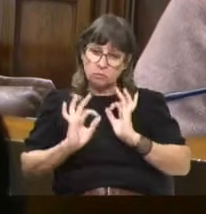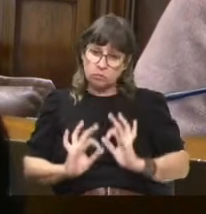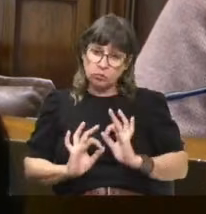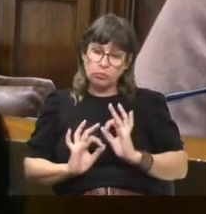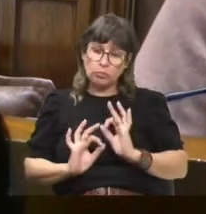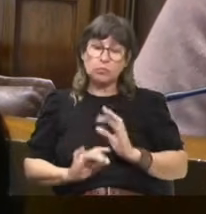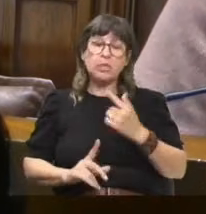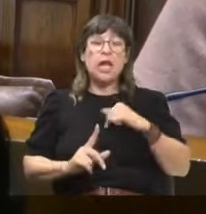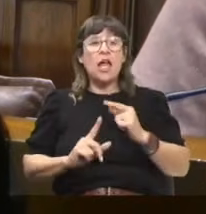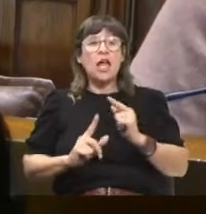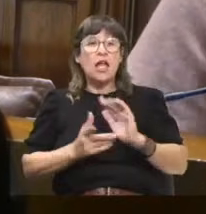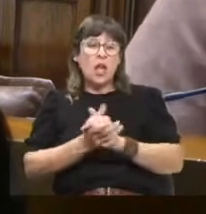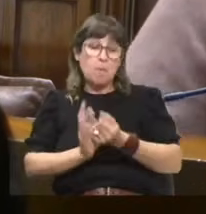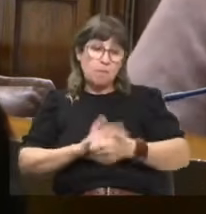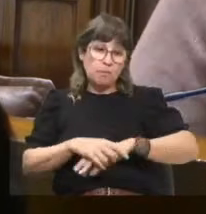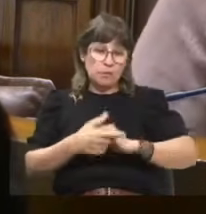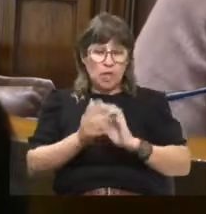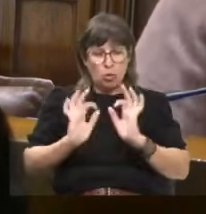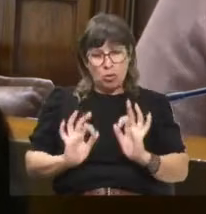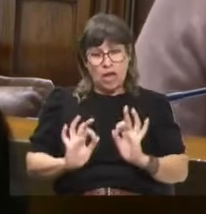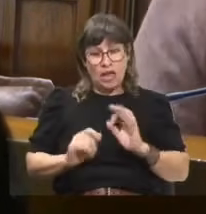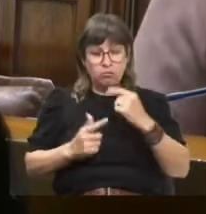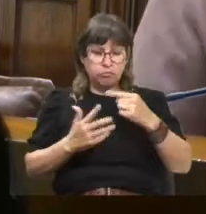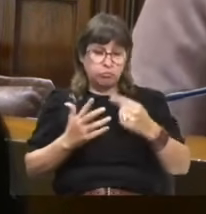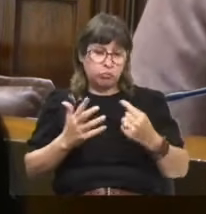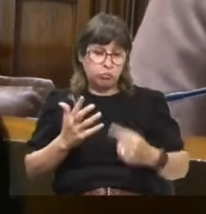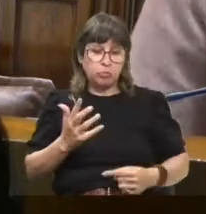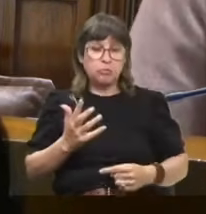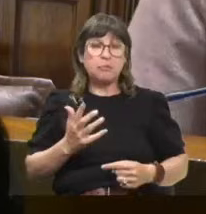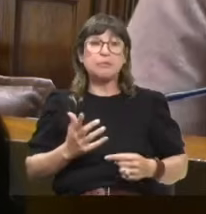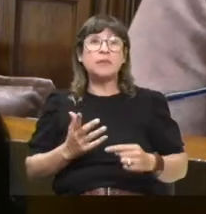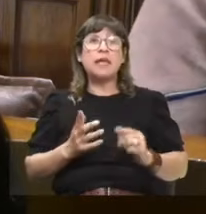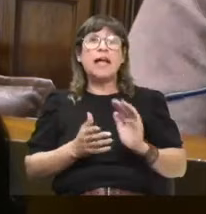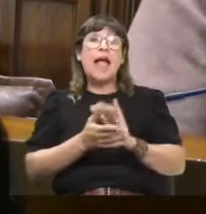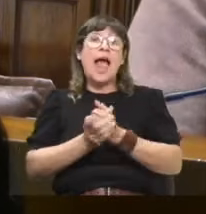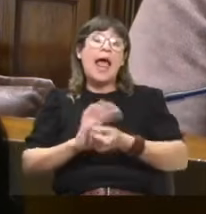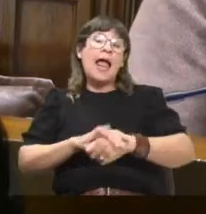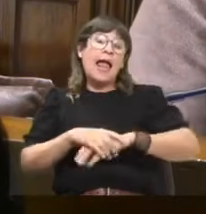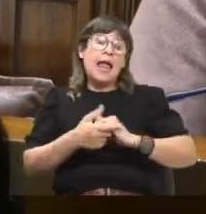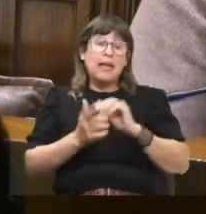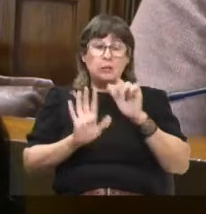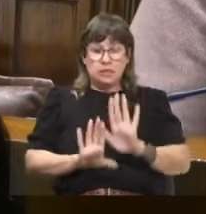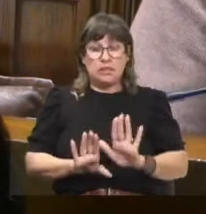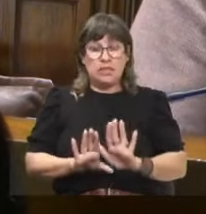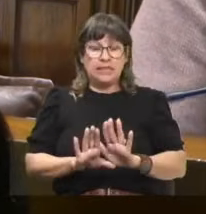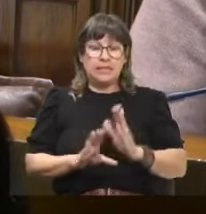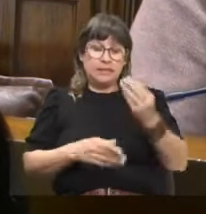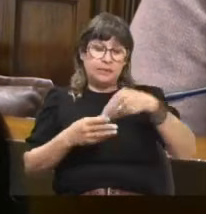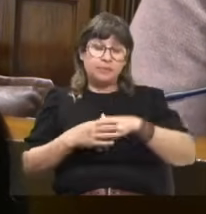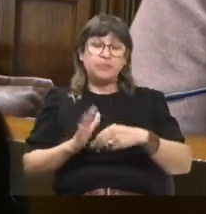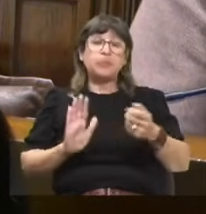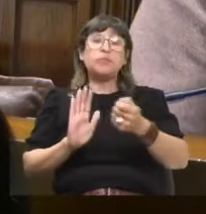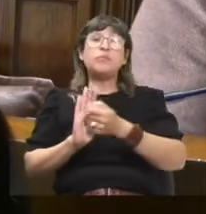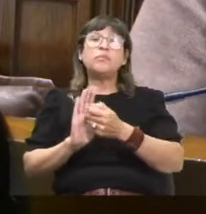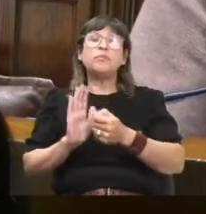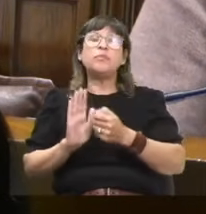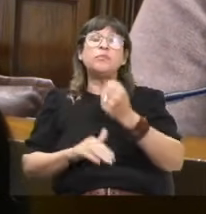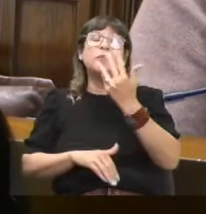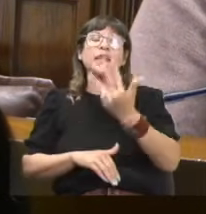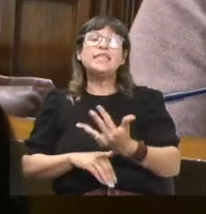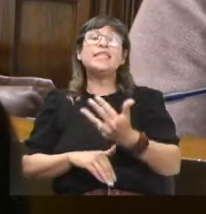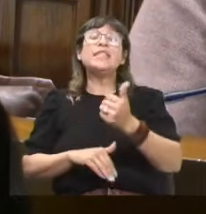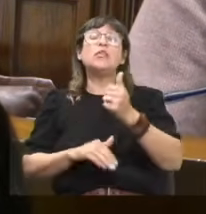manera imparcial, entre otras. La imparcialidad está comprendida en los artículos 5, 7